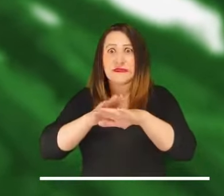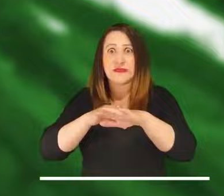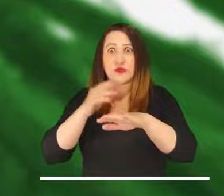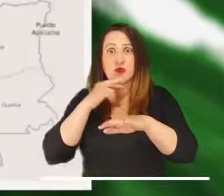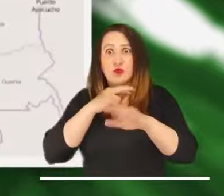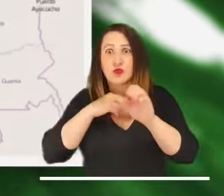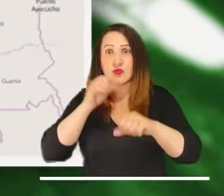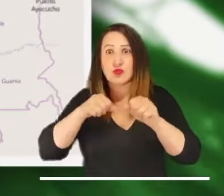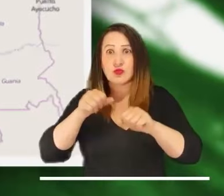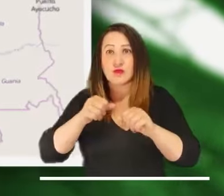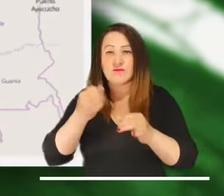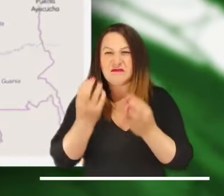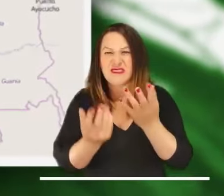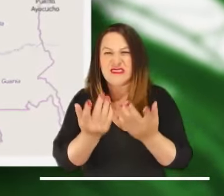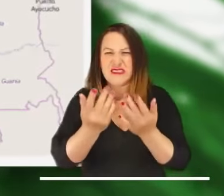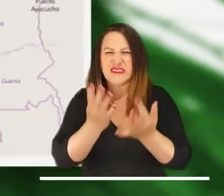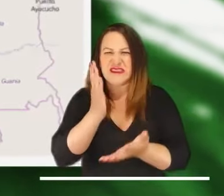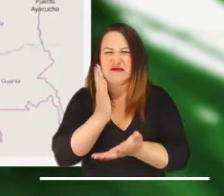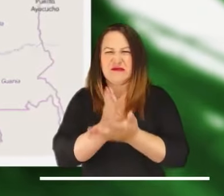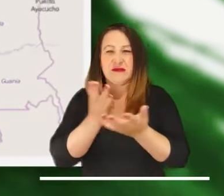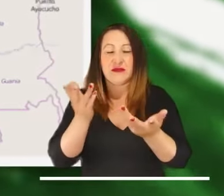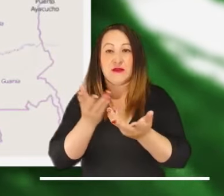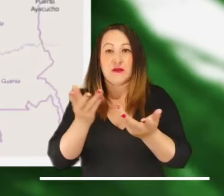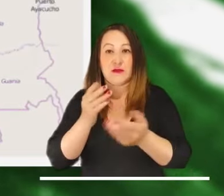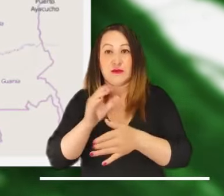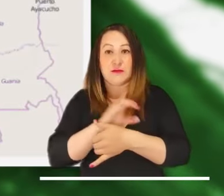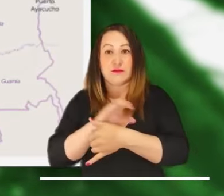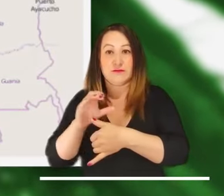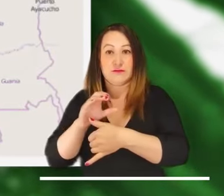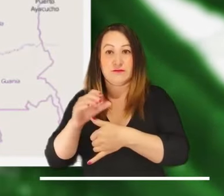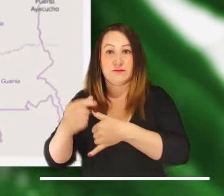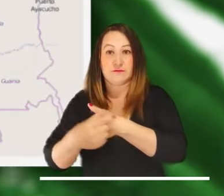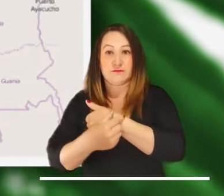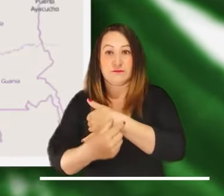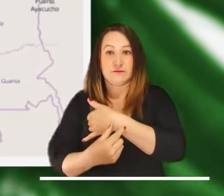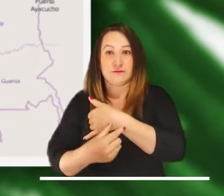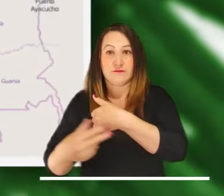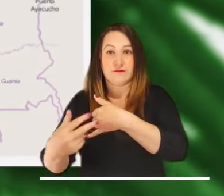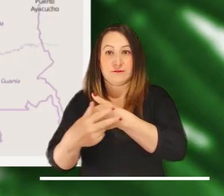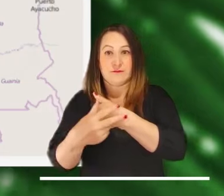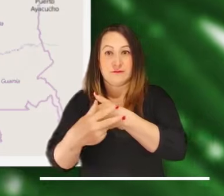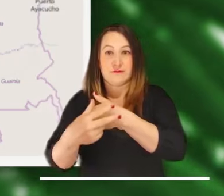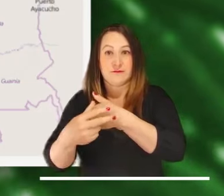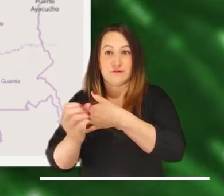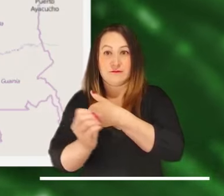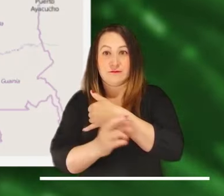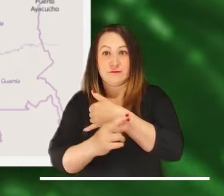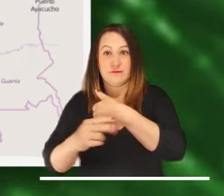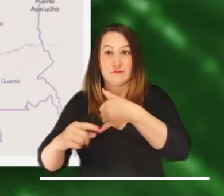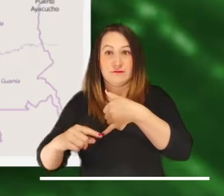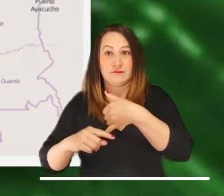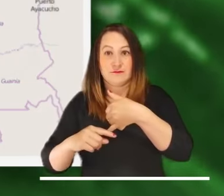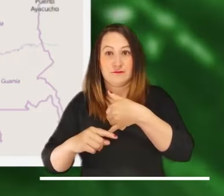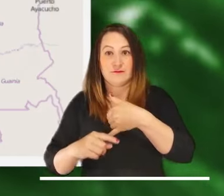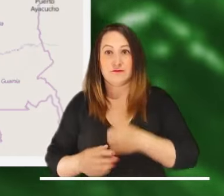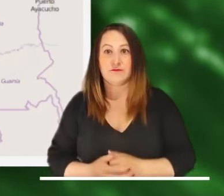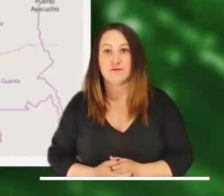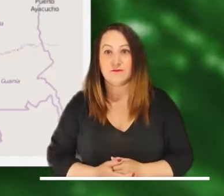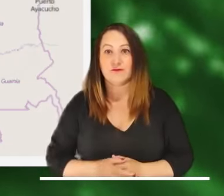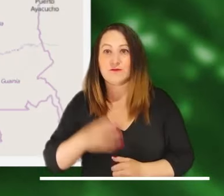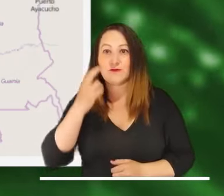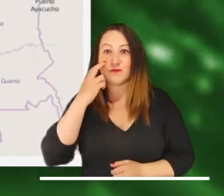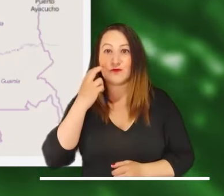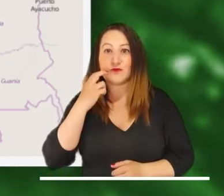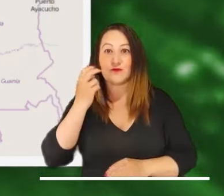del Cauca. Alerta roja por alta probabilidad de incendios en el Caribe, el Pacífico, los Andes,